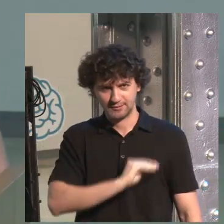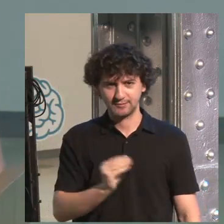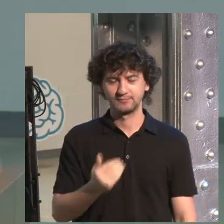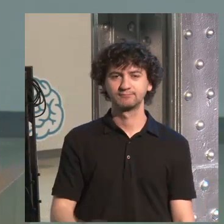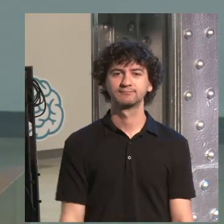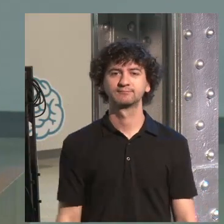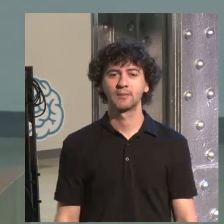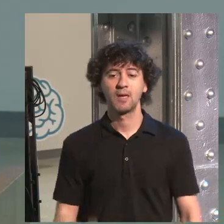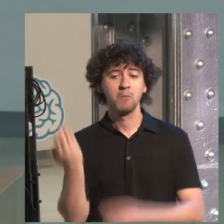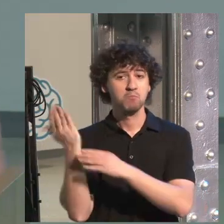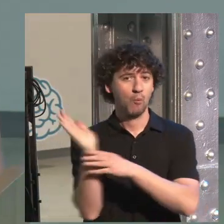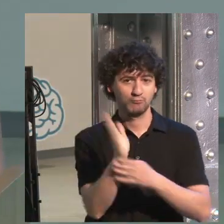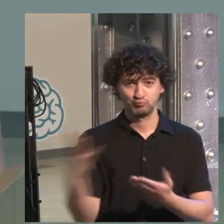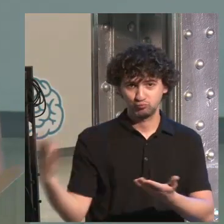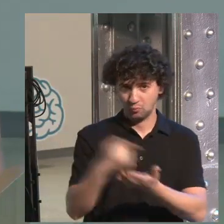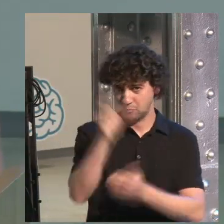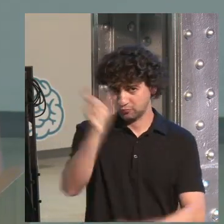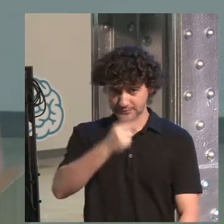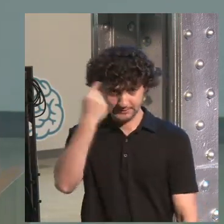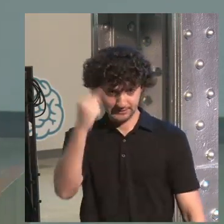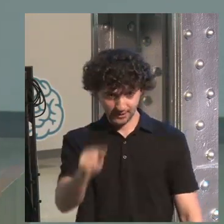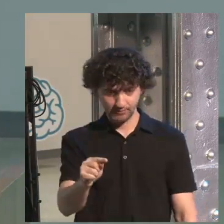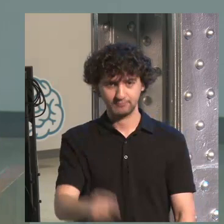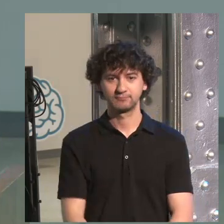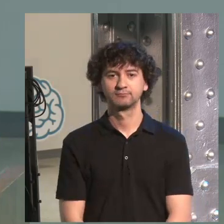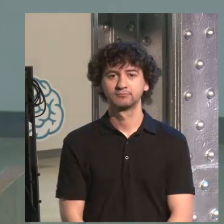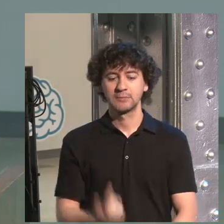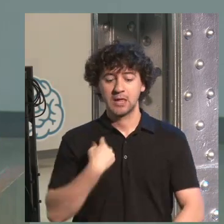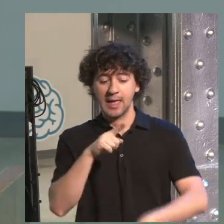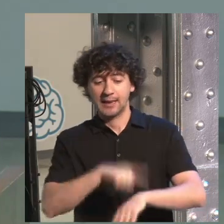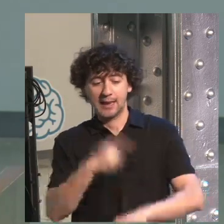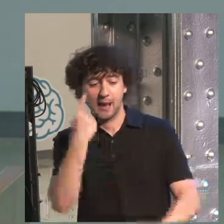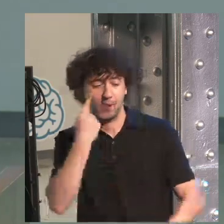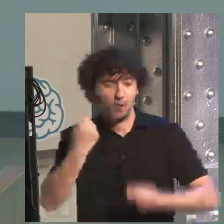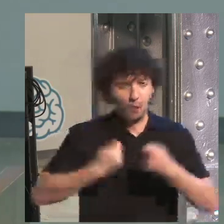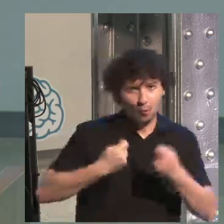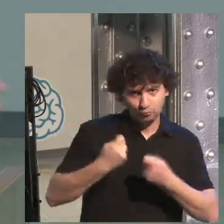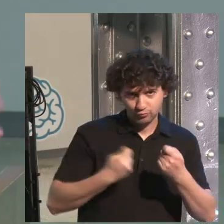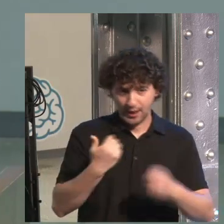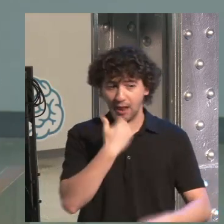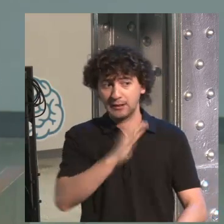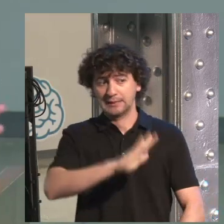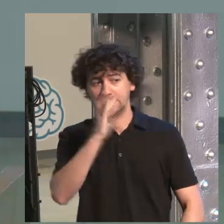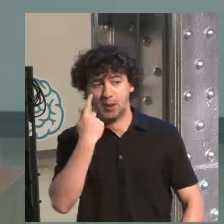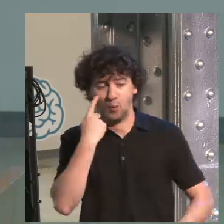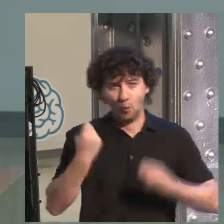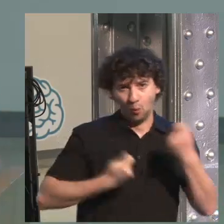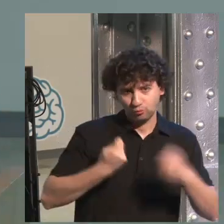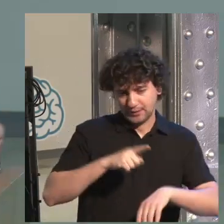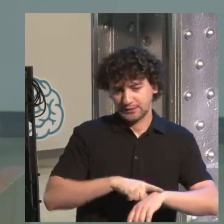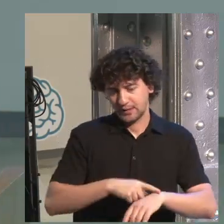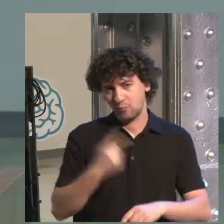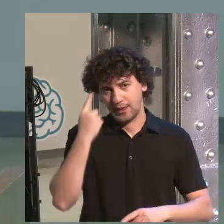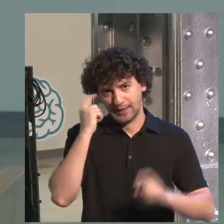tiempo, todos nuestros ponentes lo saben. Yo tendré un reloj, ya sea alguna seña y eso, pero bueno, pido a los ponentes que por favor